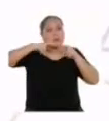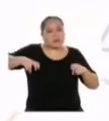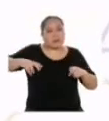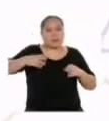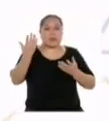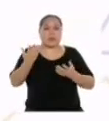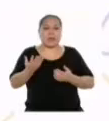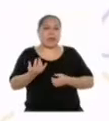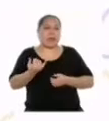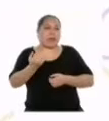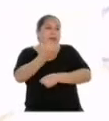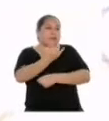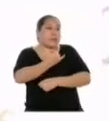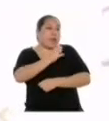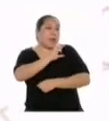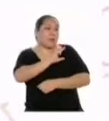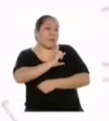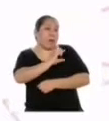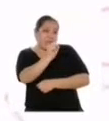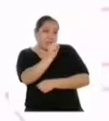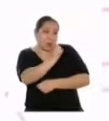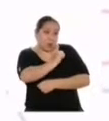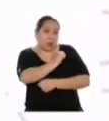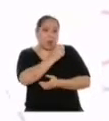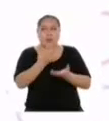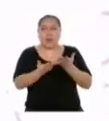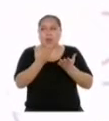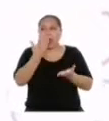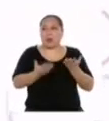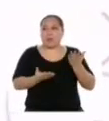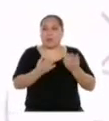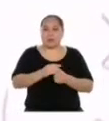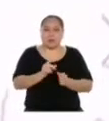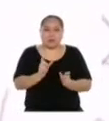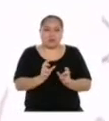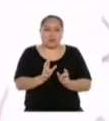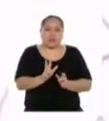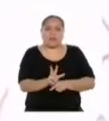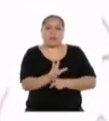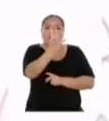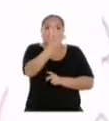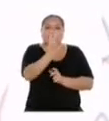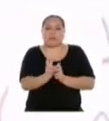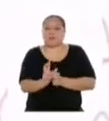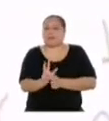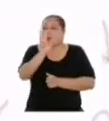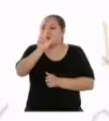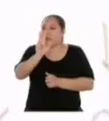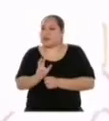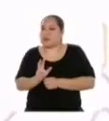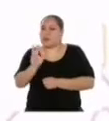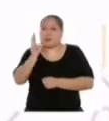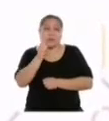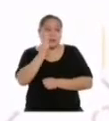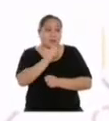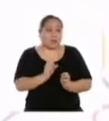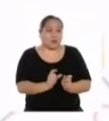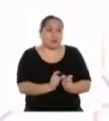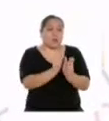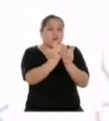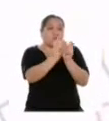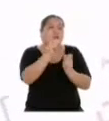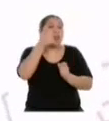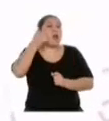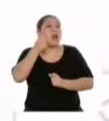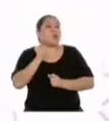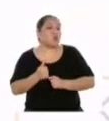nivel inicial, primaria y secundaria, podrías obtener un gráfico con 3 barras. Además, estas barras dobles, la azul y